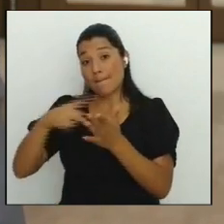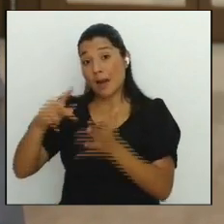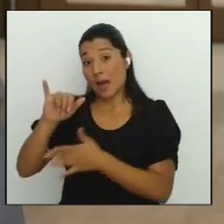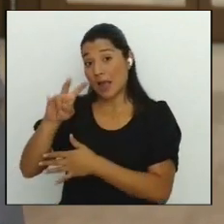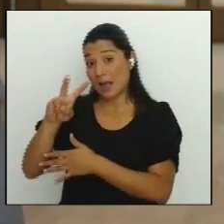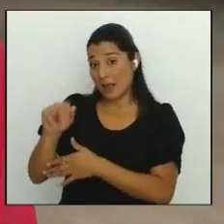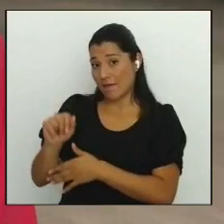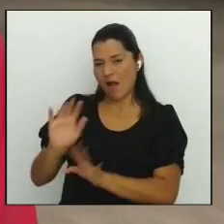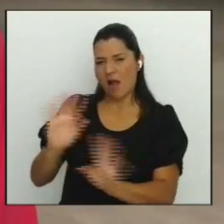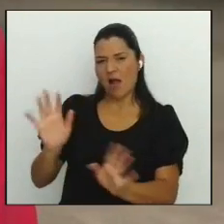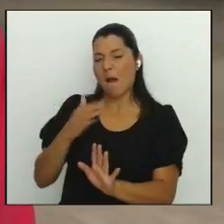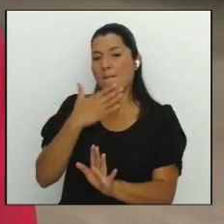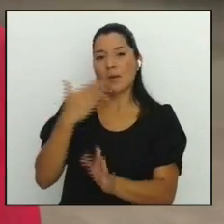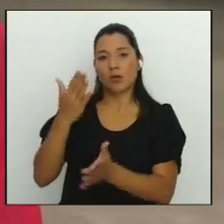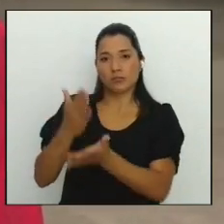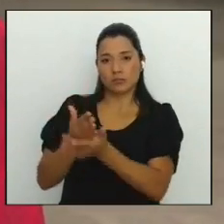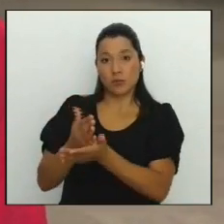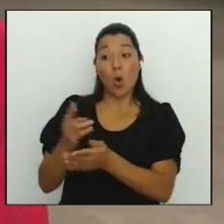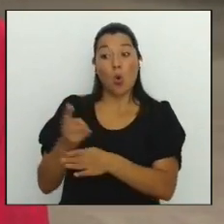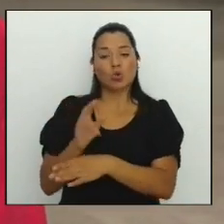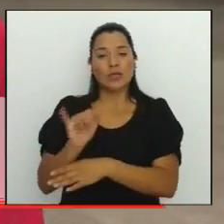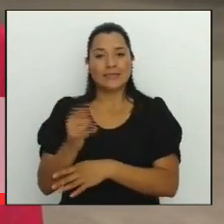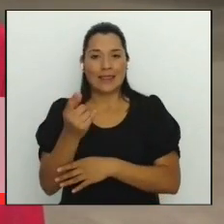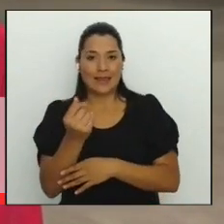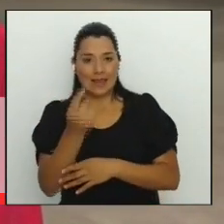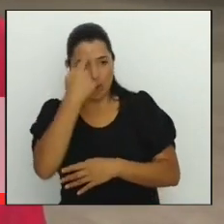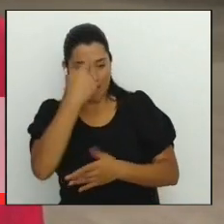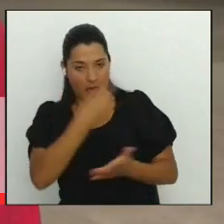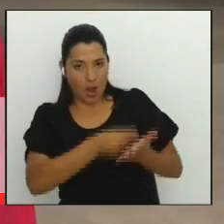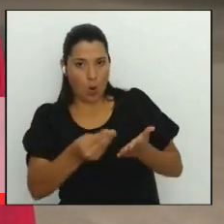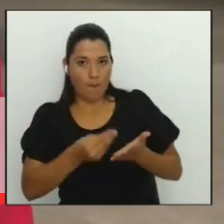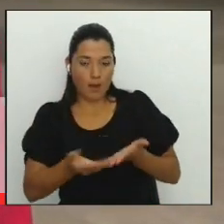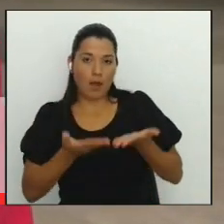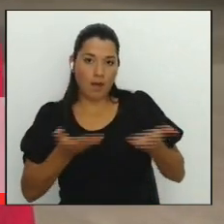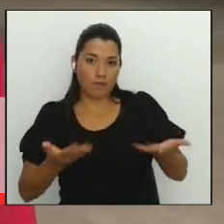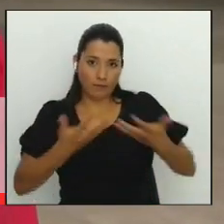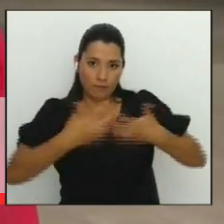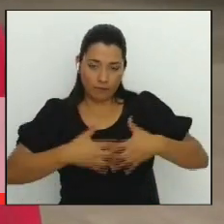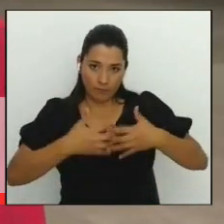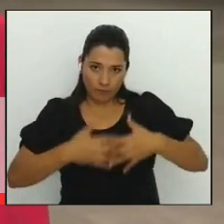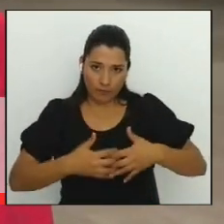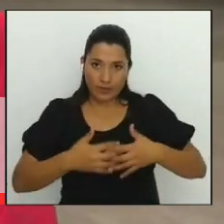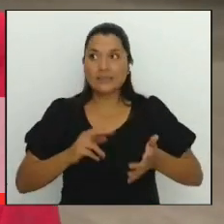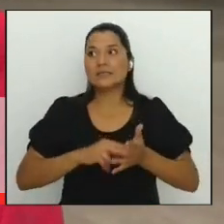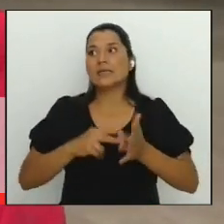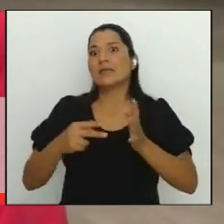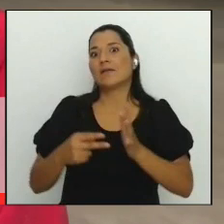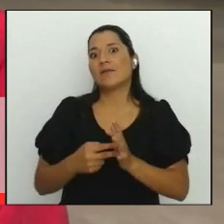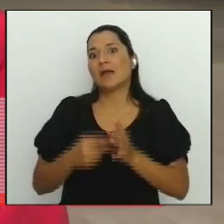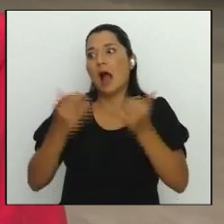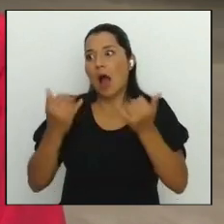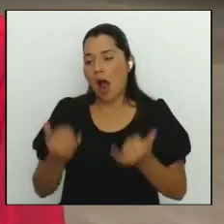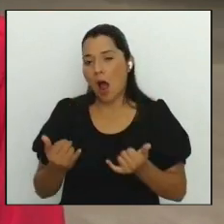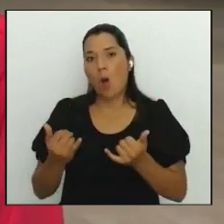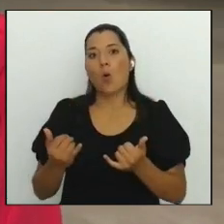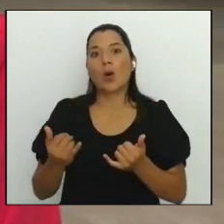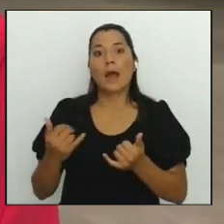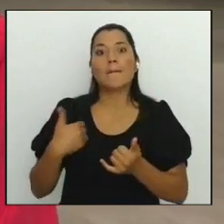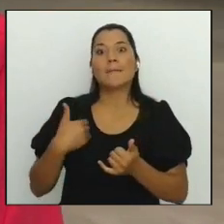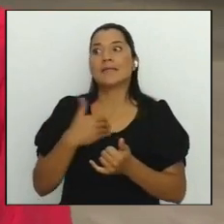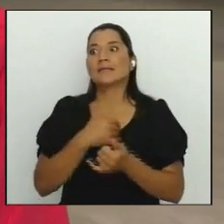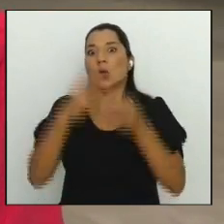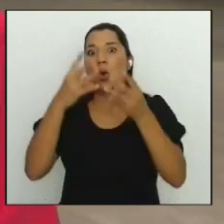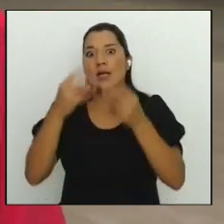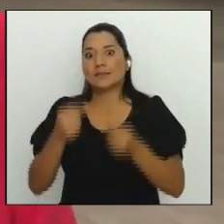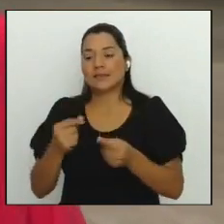investigaciones criminales. Es quitarle más recursos al fisco. Es decir, el próximo año, cuando haya que asignarle el presupuesto al Poder